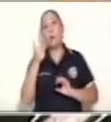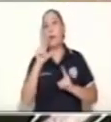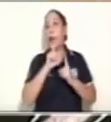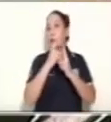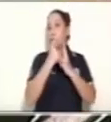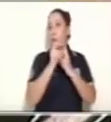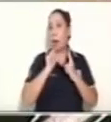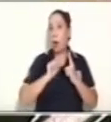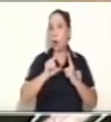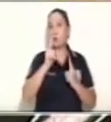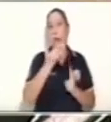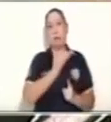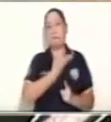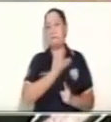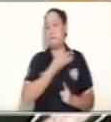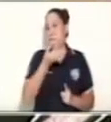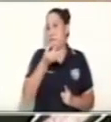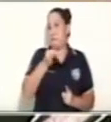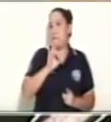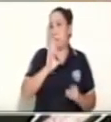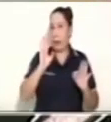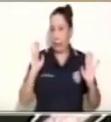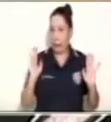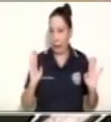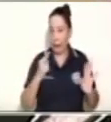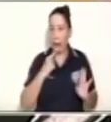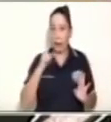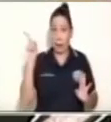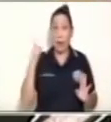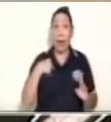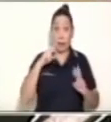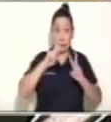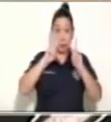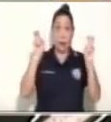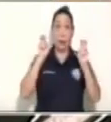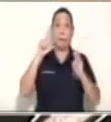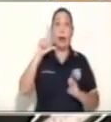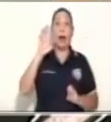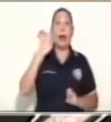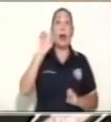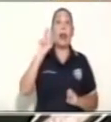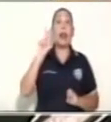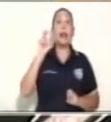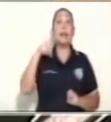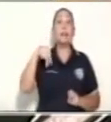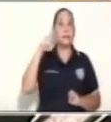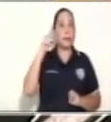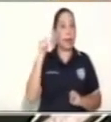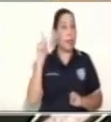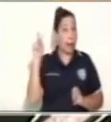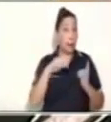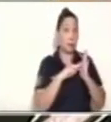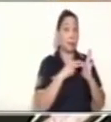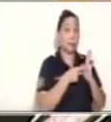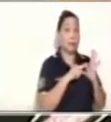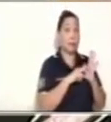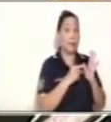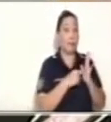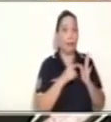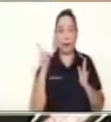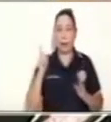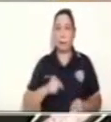de realidad y partes de fantasía. Miren, es penoso, pero hasta en la fecha vemos que hay personas que